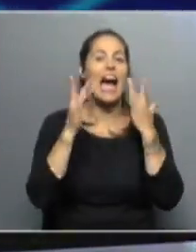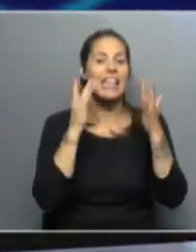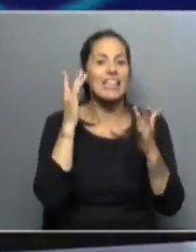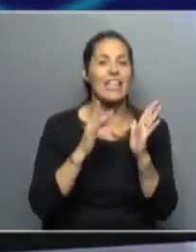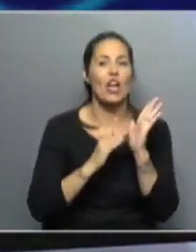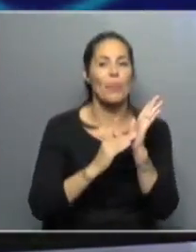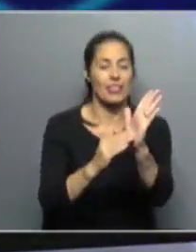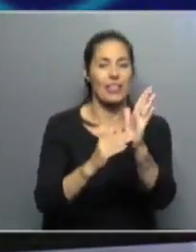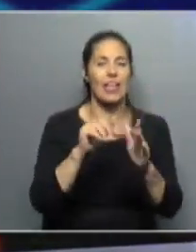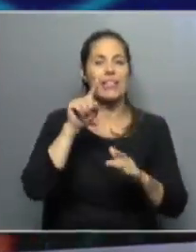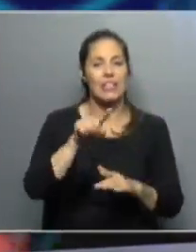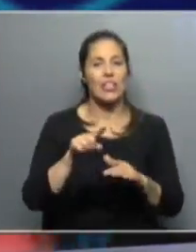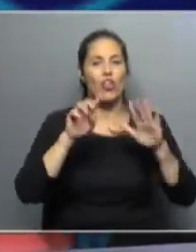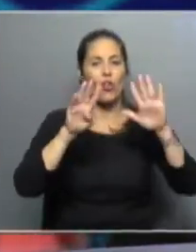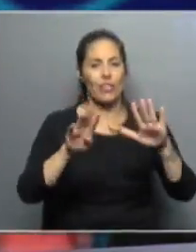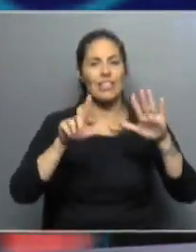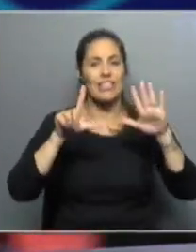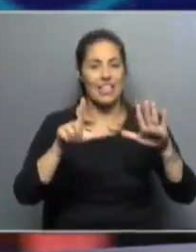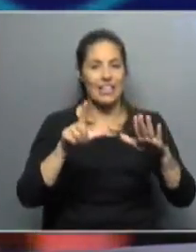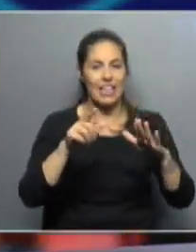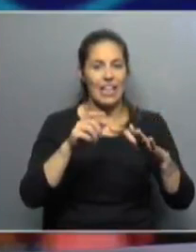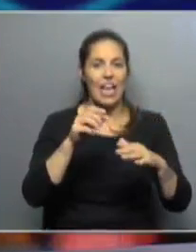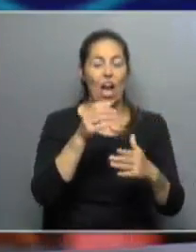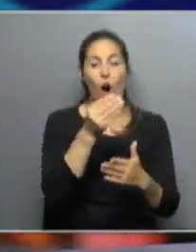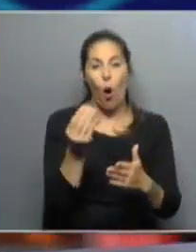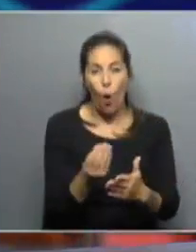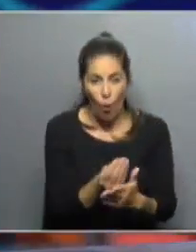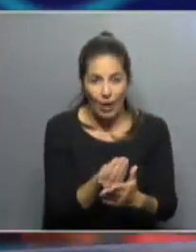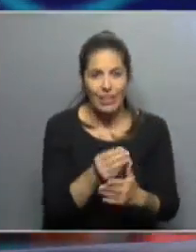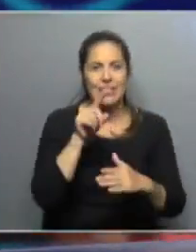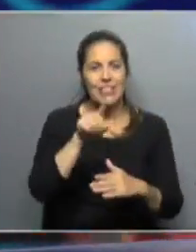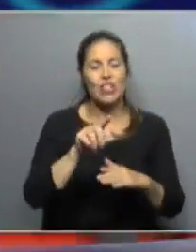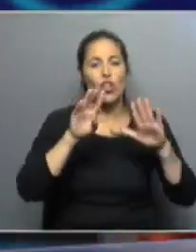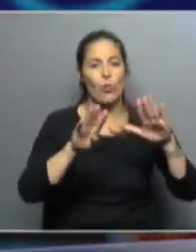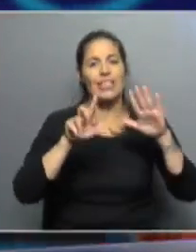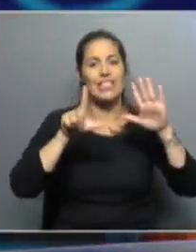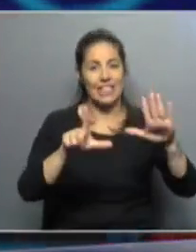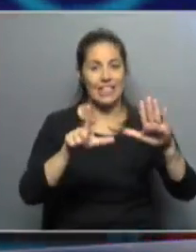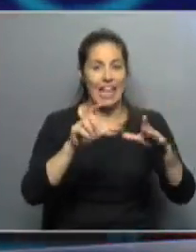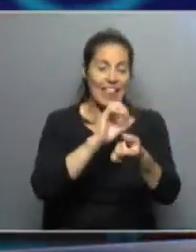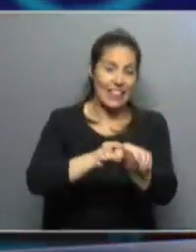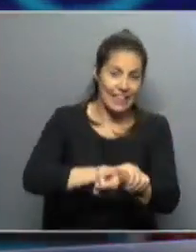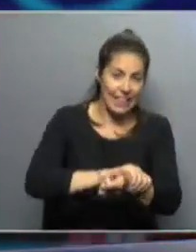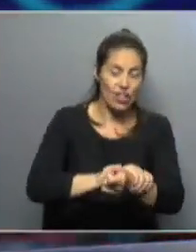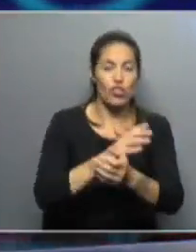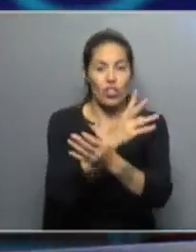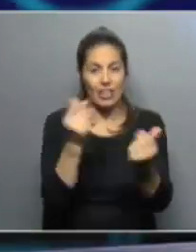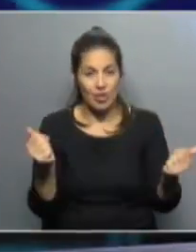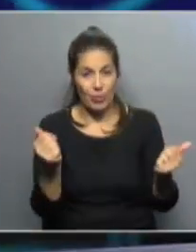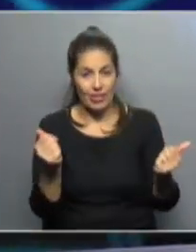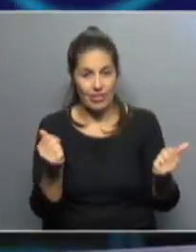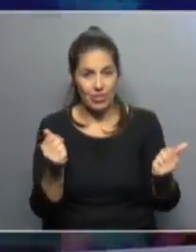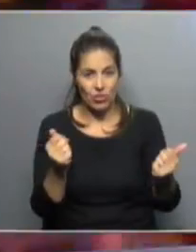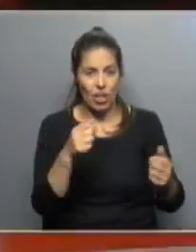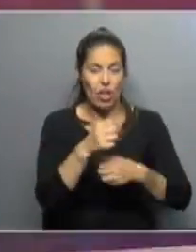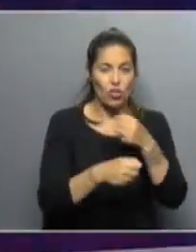sus 197 obras de los 197 detenidos desaparecidos que tenemos en nuestro país, que desaparecieron